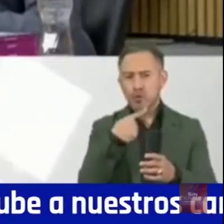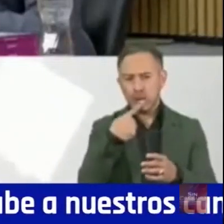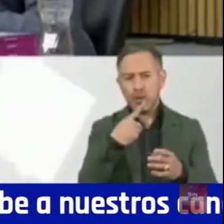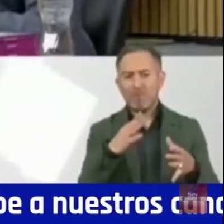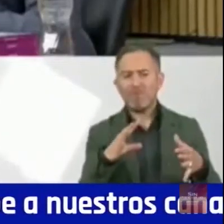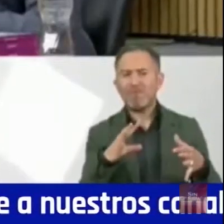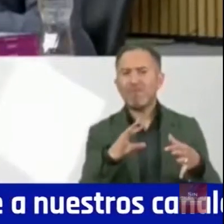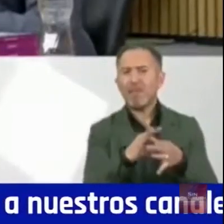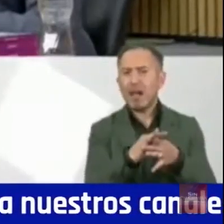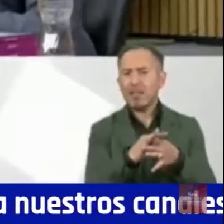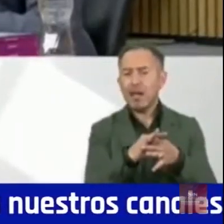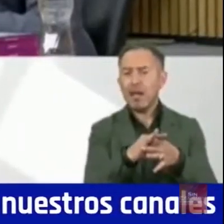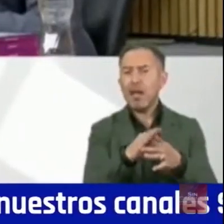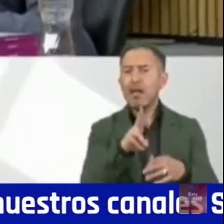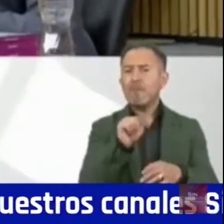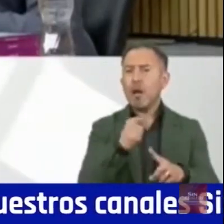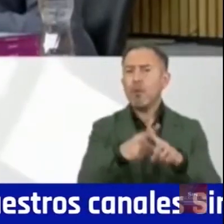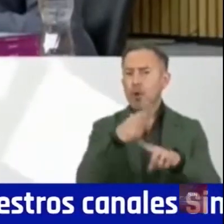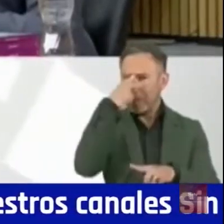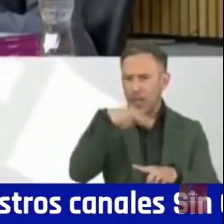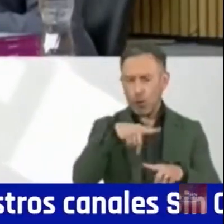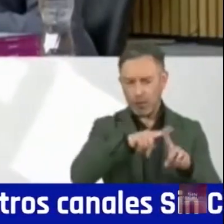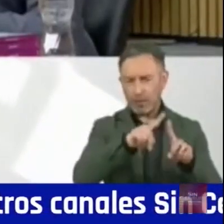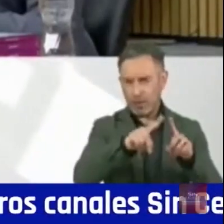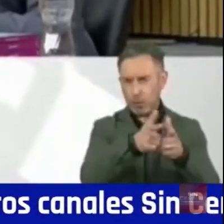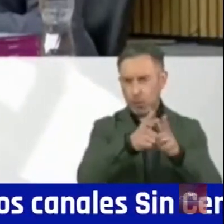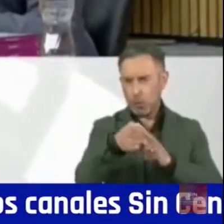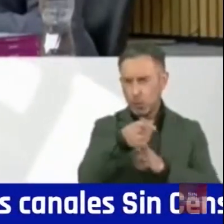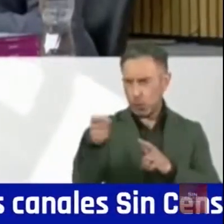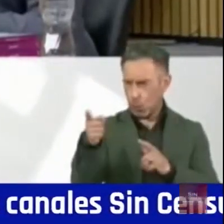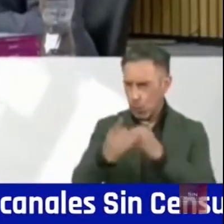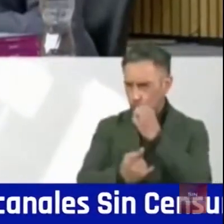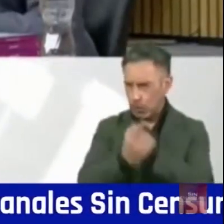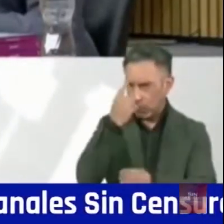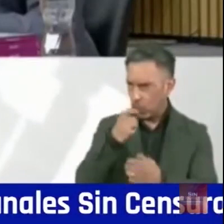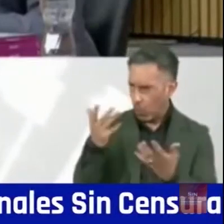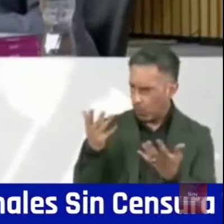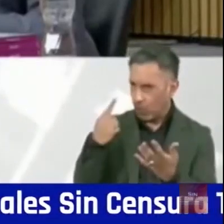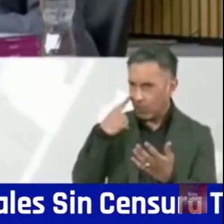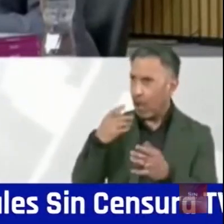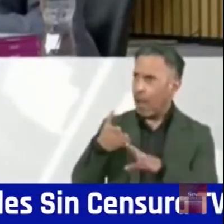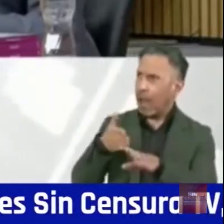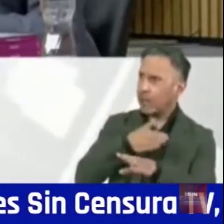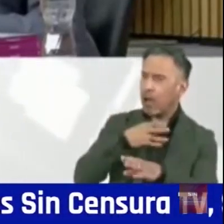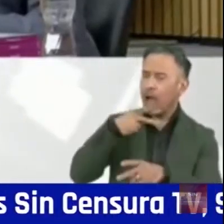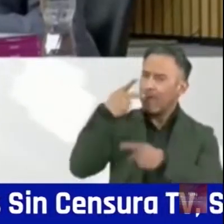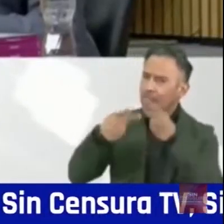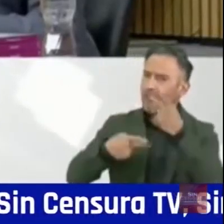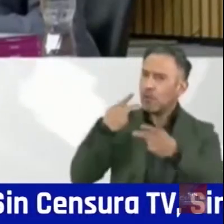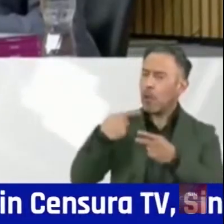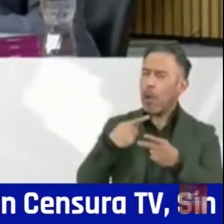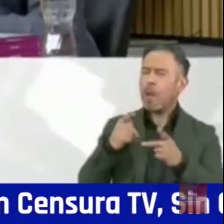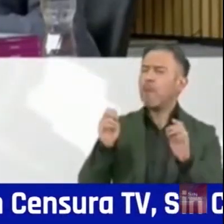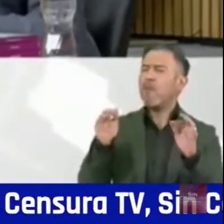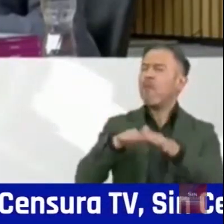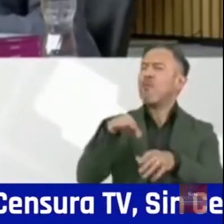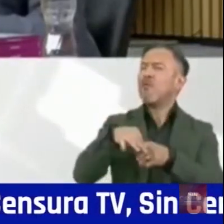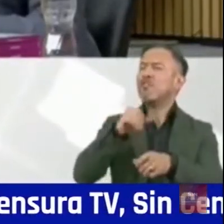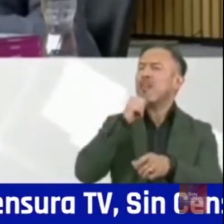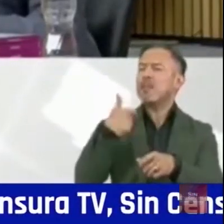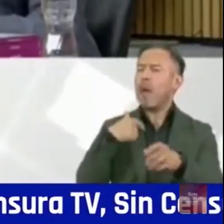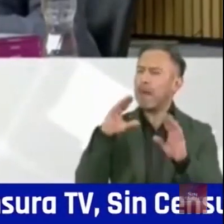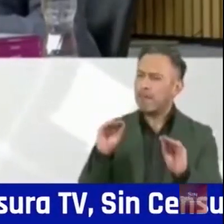México, porque ¿cómo concilia el discurso de abstencionismo que estuvo difundiendo durante todo este proceso y hoy va